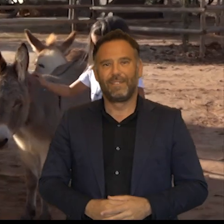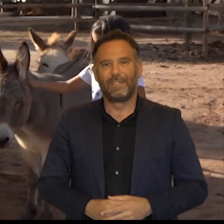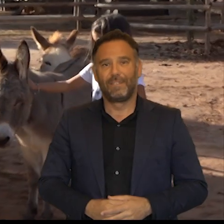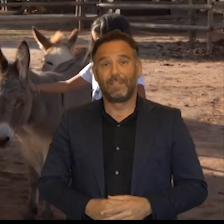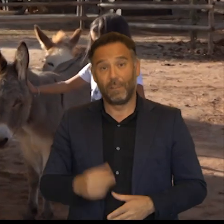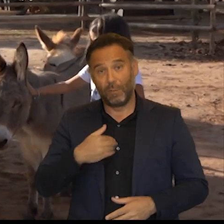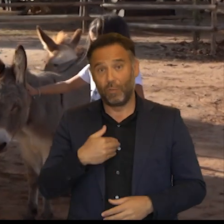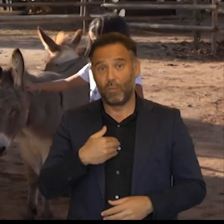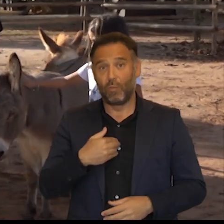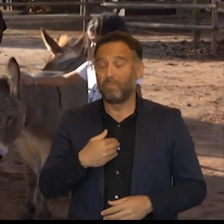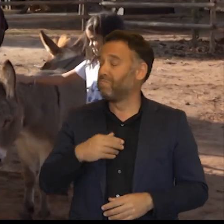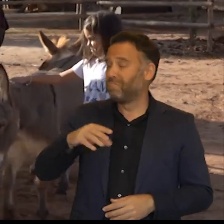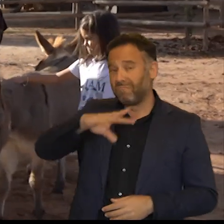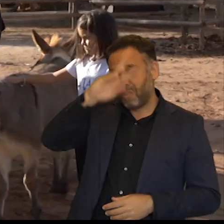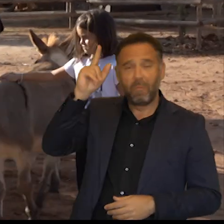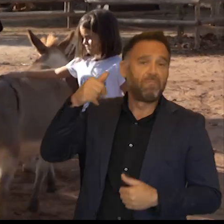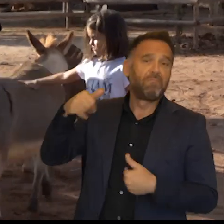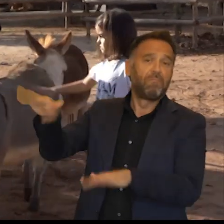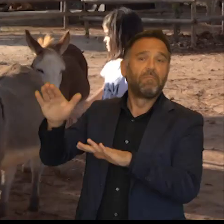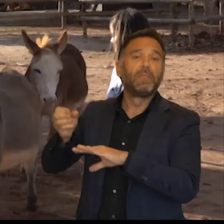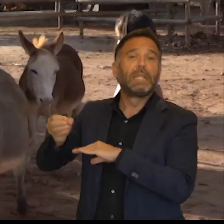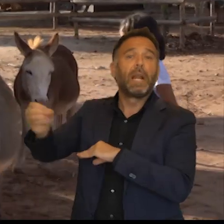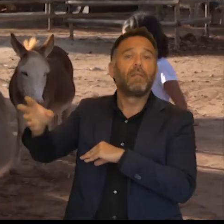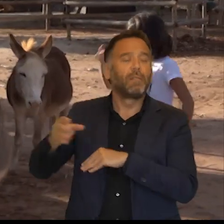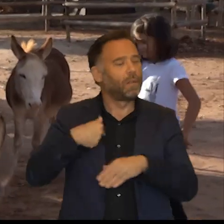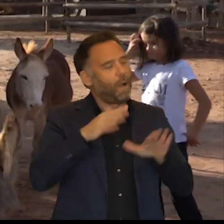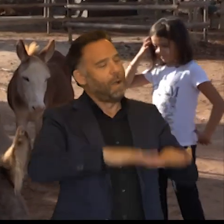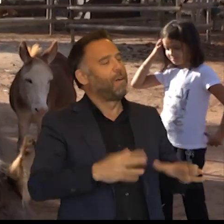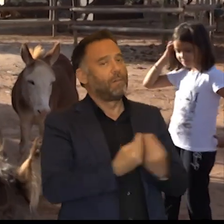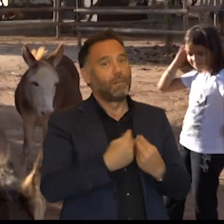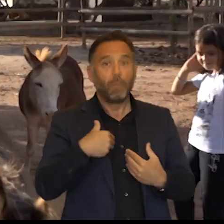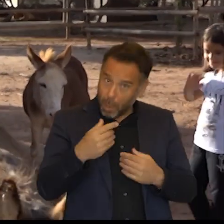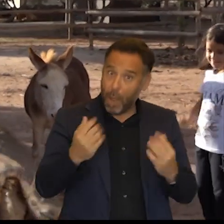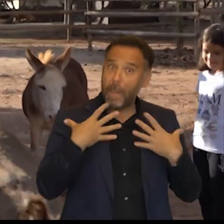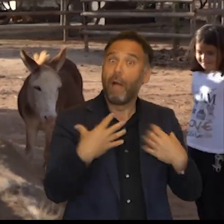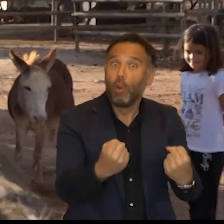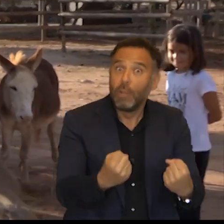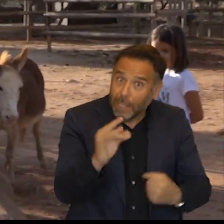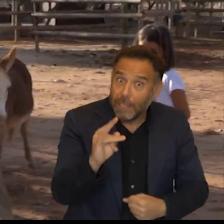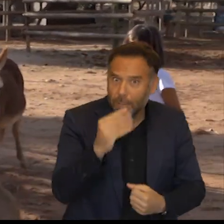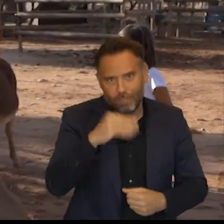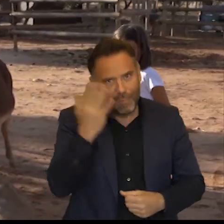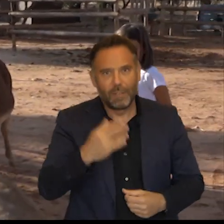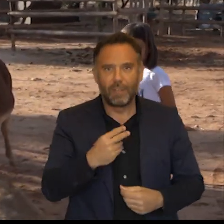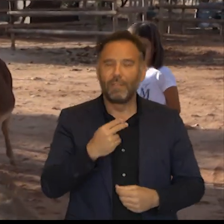Me olvido del tren y me quedo aquí con los burritos. ¿Qué genial, te parece? Genial, te adoptamos. ¿Me adoptáis? Vale.